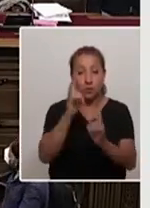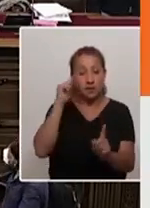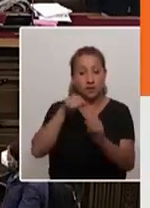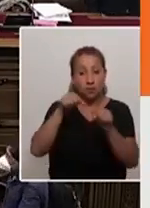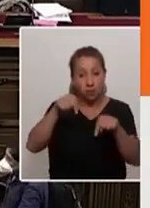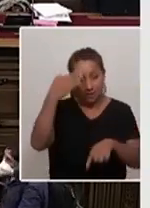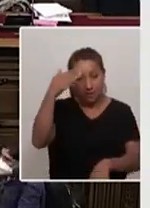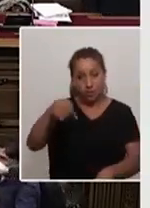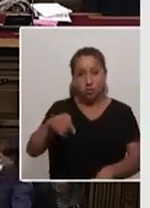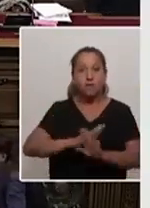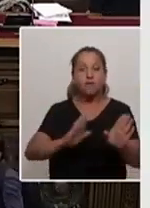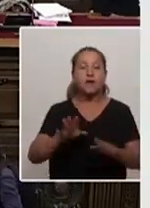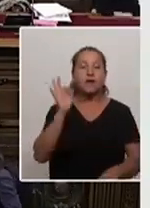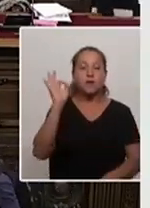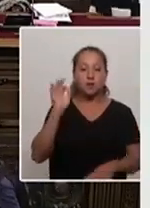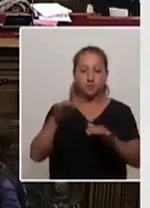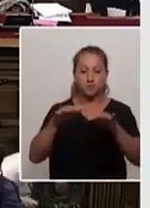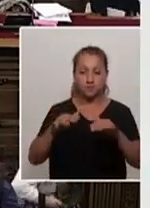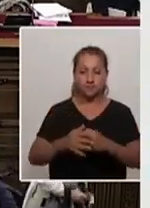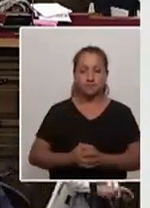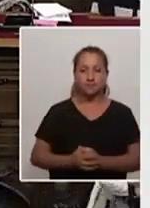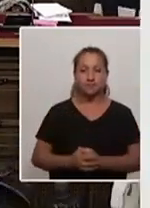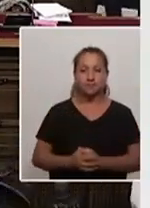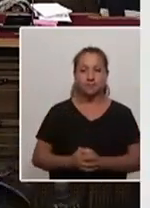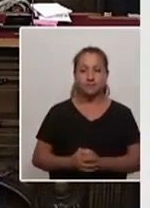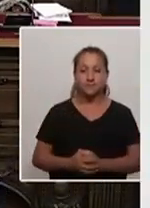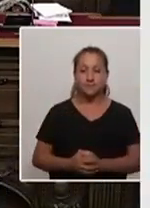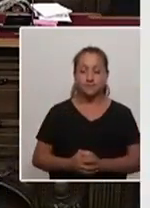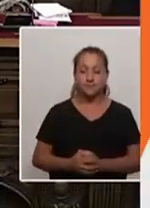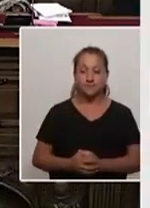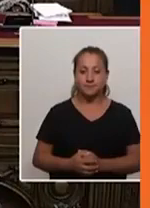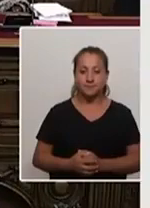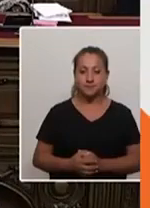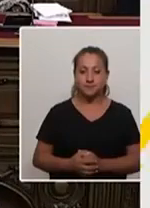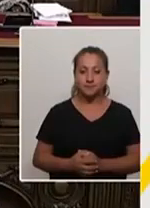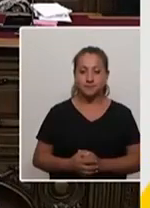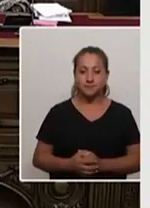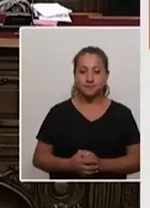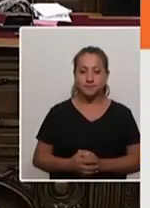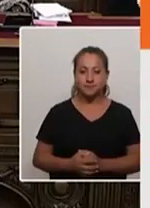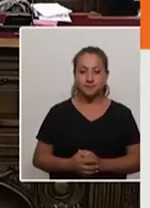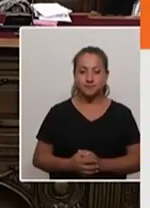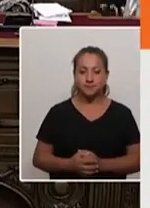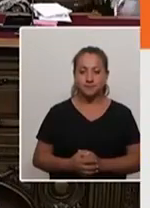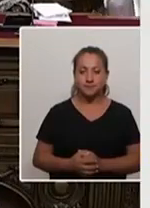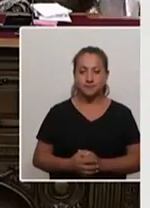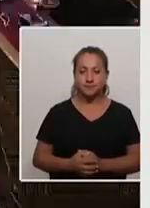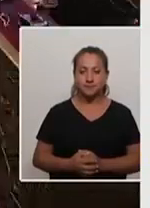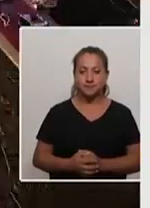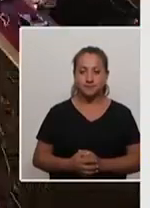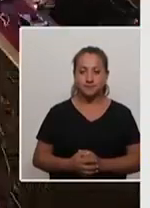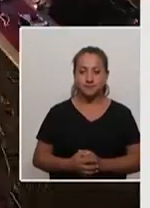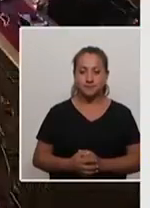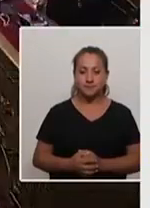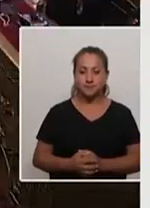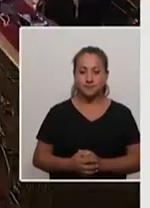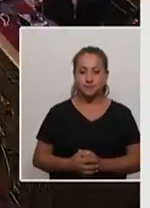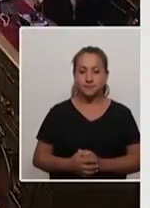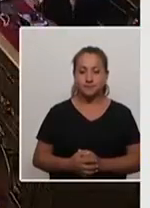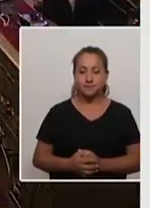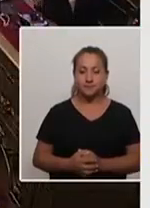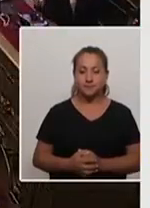votando las cosas más importantes. Y eso ocupa varios días a la semana. Otro momento importante es el trabajo de comisiones, en donde nos separamos en grupos